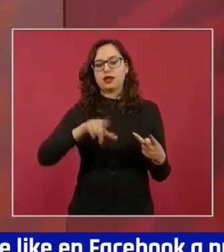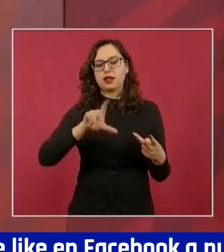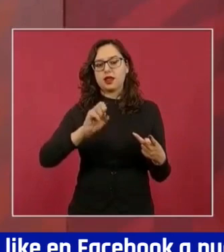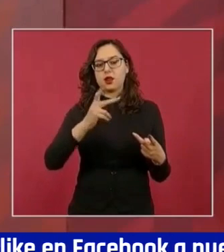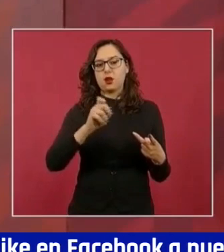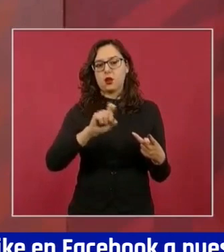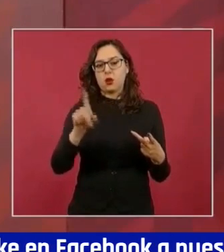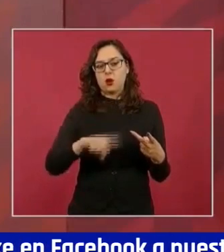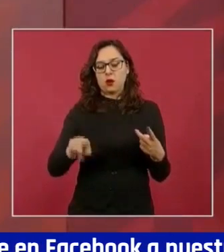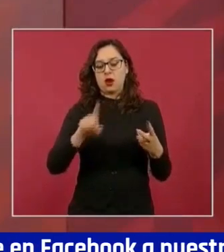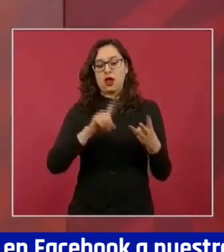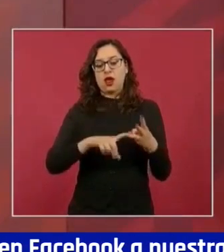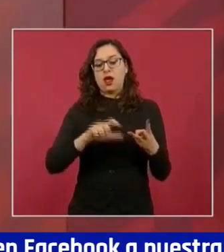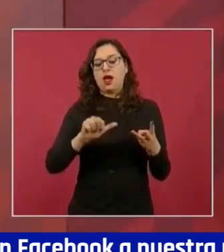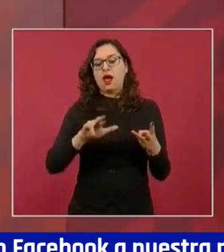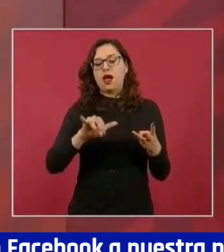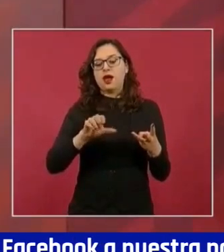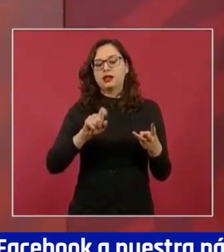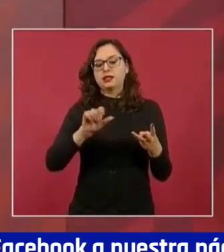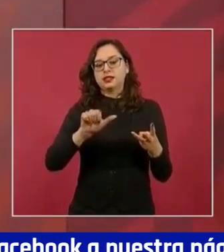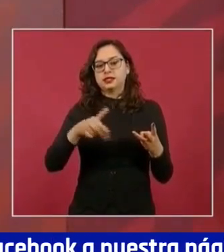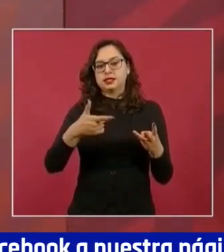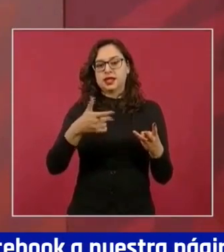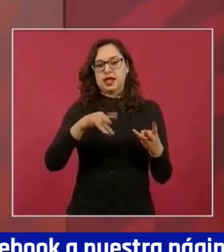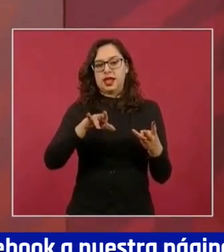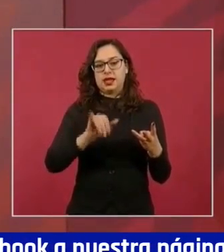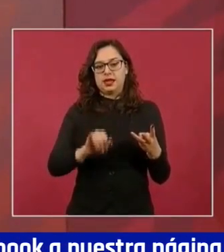y la misma Carmen Aristegui,